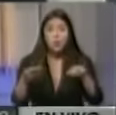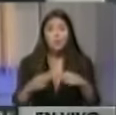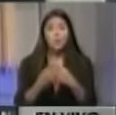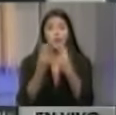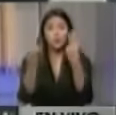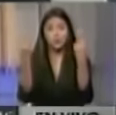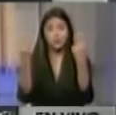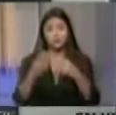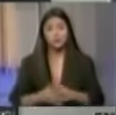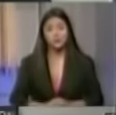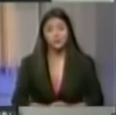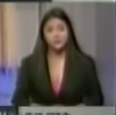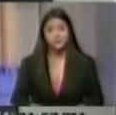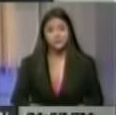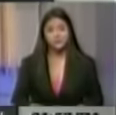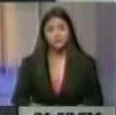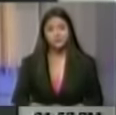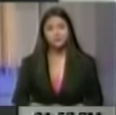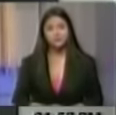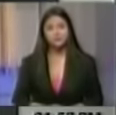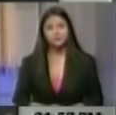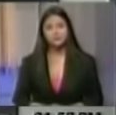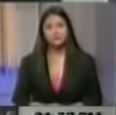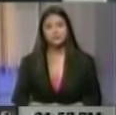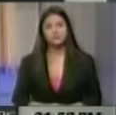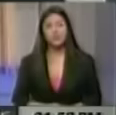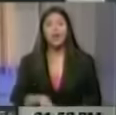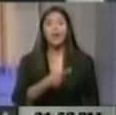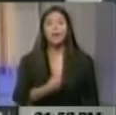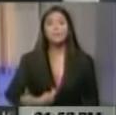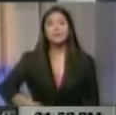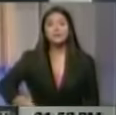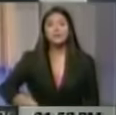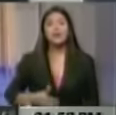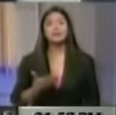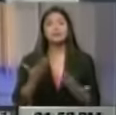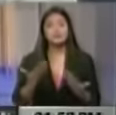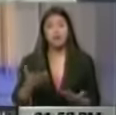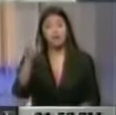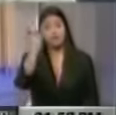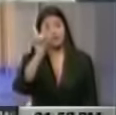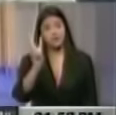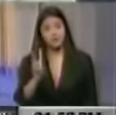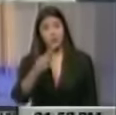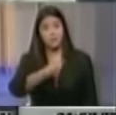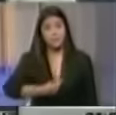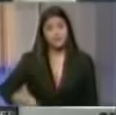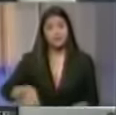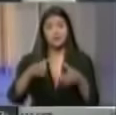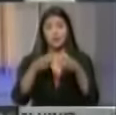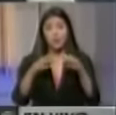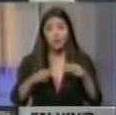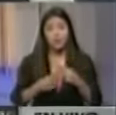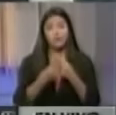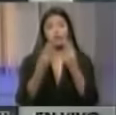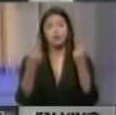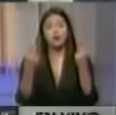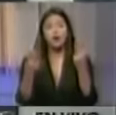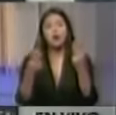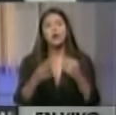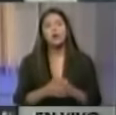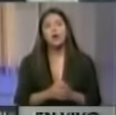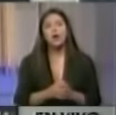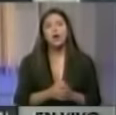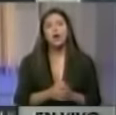públicos de Mercosur en el marco de la presidencia pro tempore que ejerce nuestro país. El interno judicial